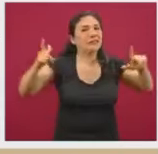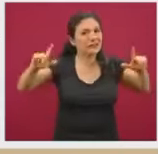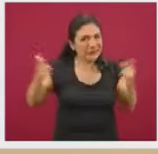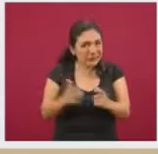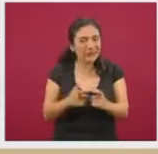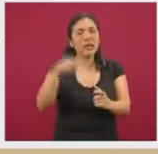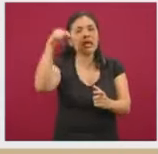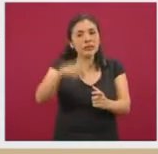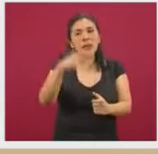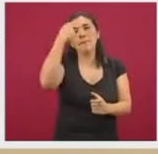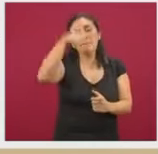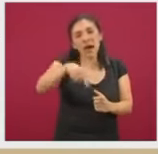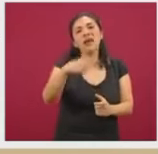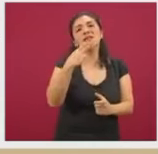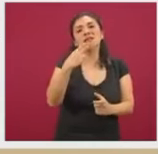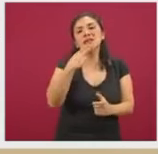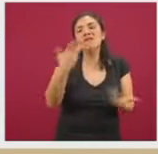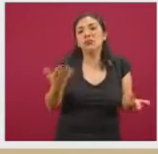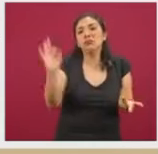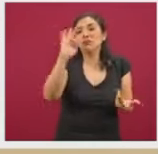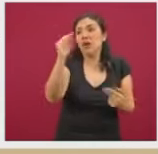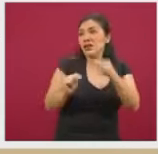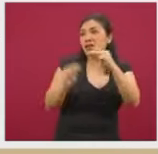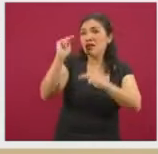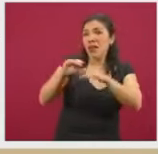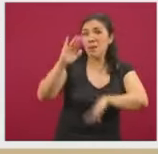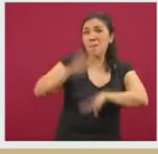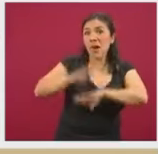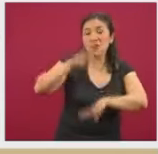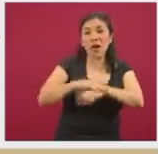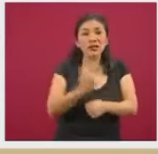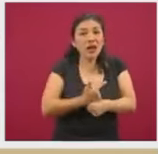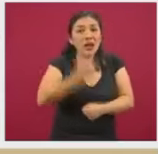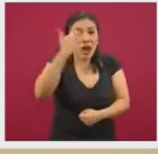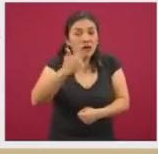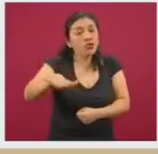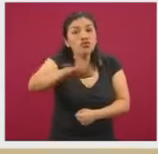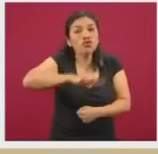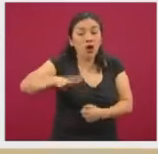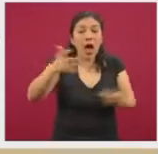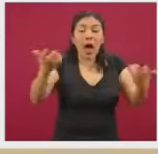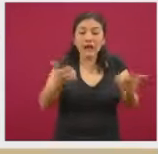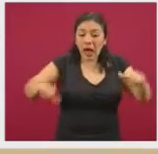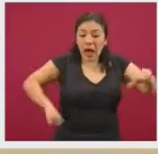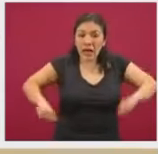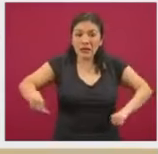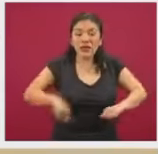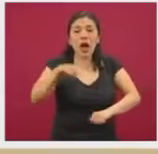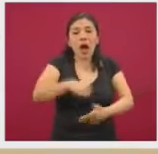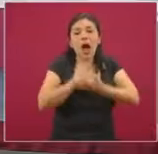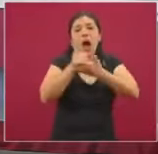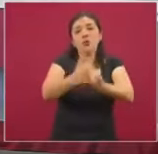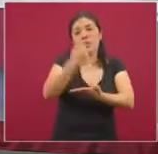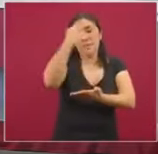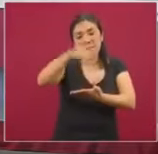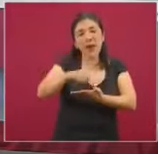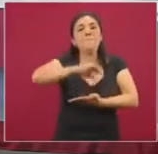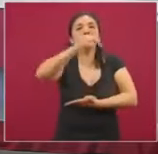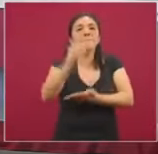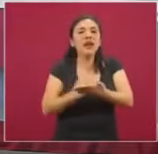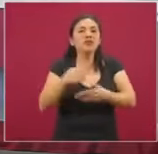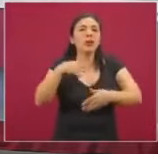con la intención precisamente de que en esos niveles de riesgo todas estas acciones contribuyan a disminuir la